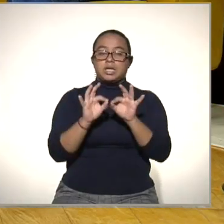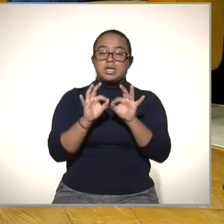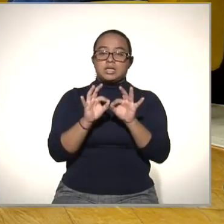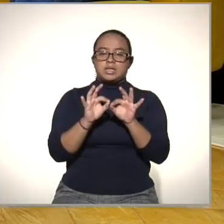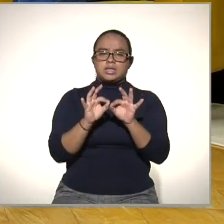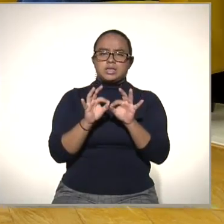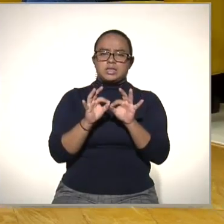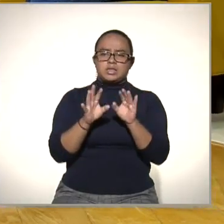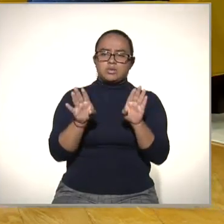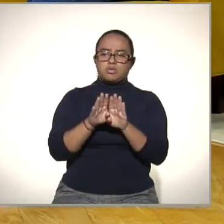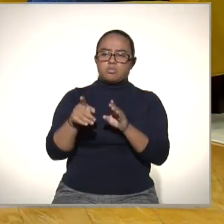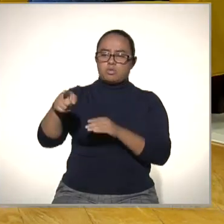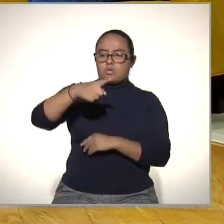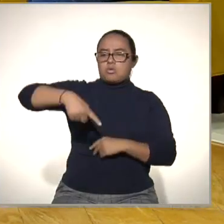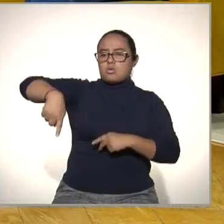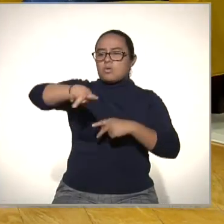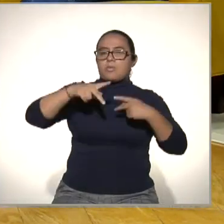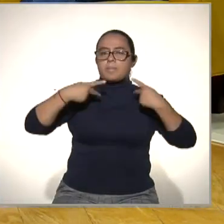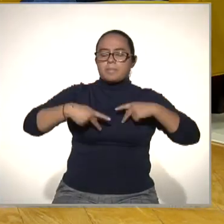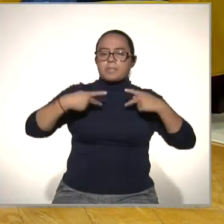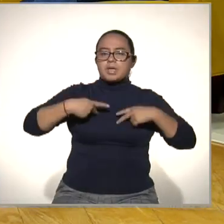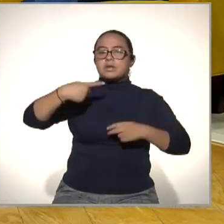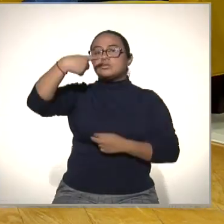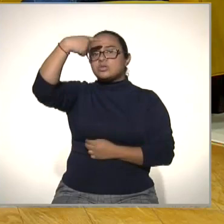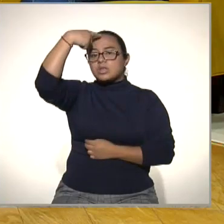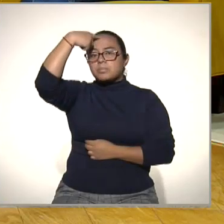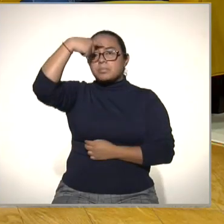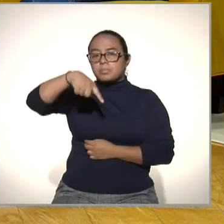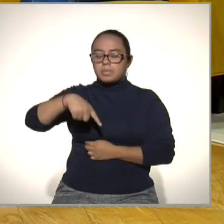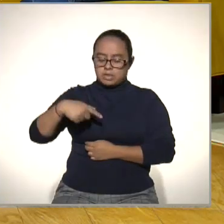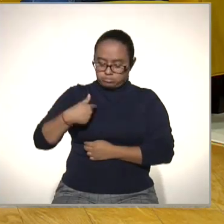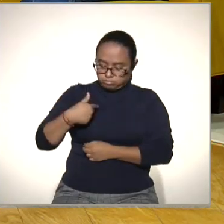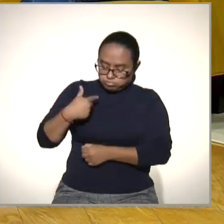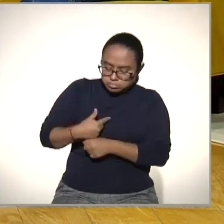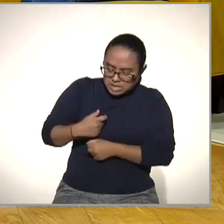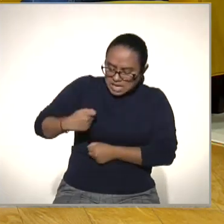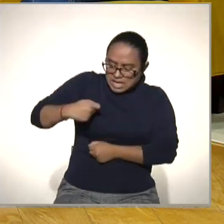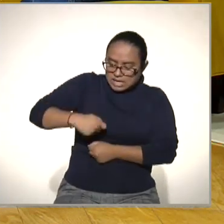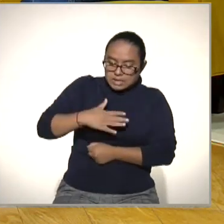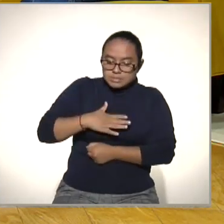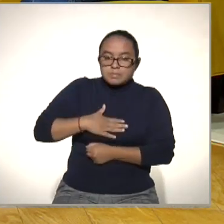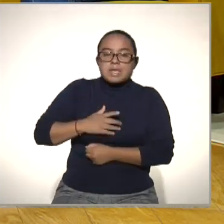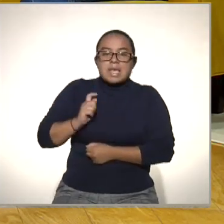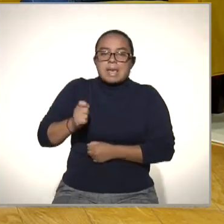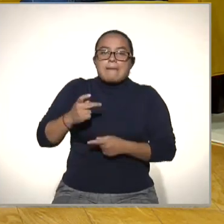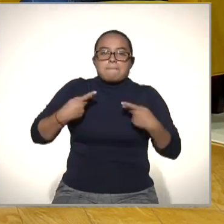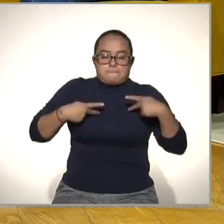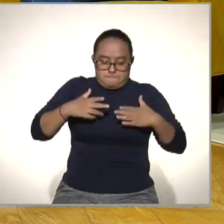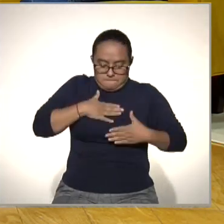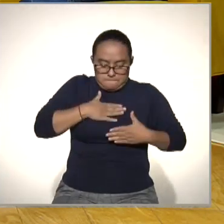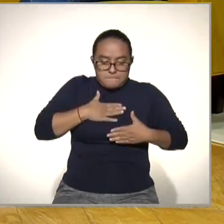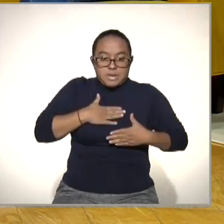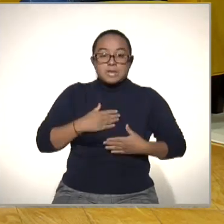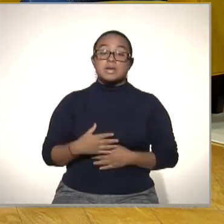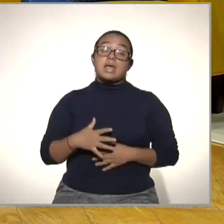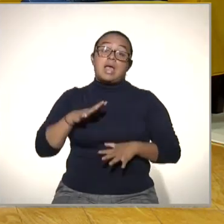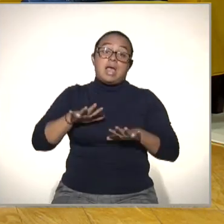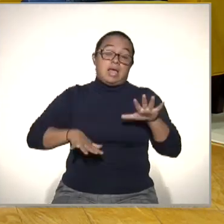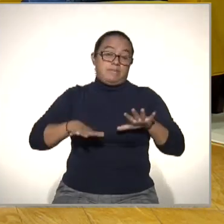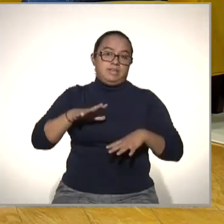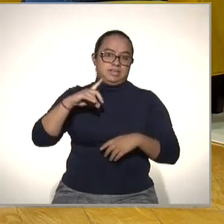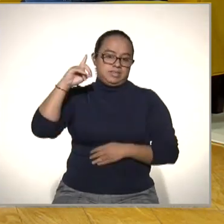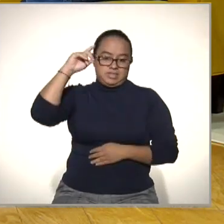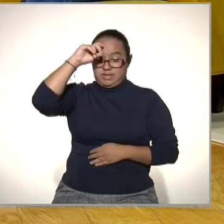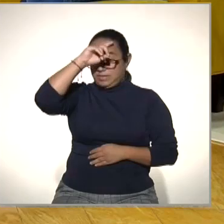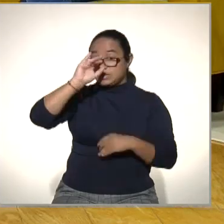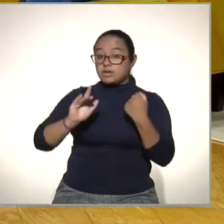de la sociedad para la creación o la identificación de quién soy yo. Y es que yo creo que se vuelve un proceso muy complicado porque si bien,